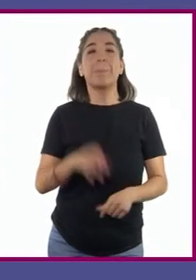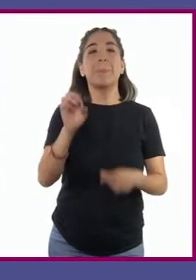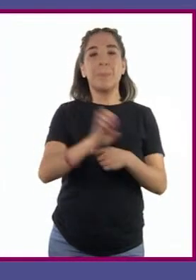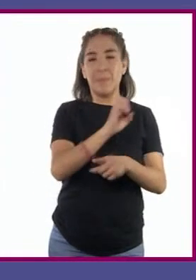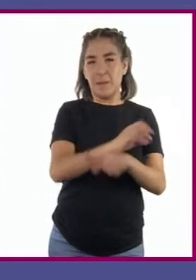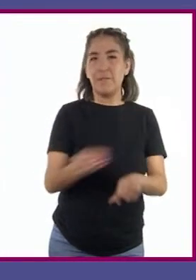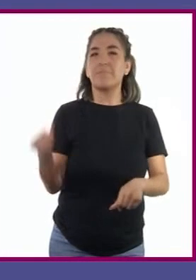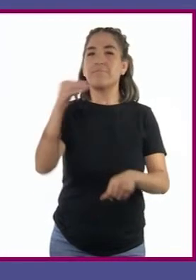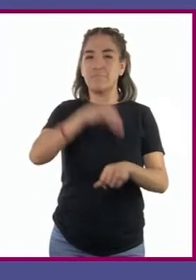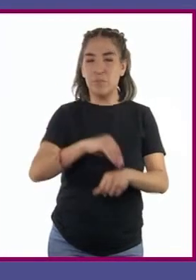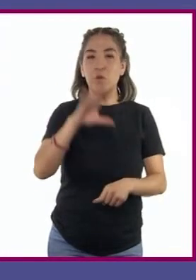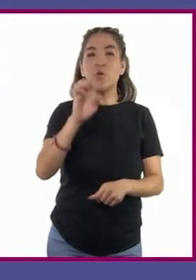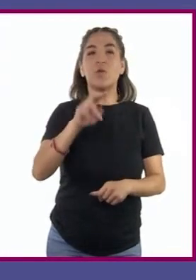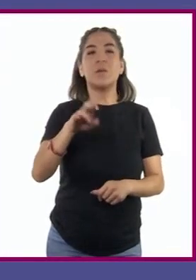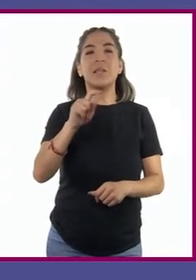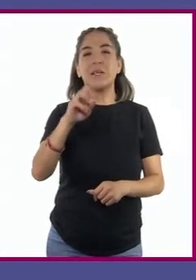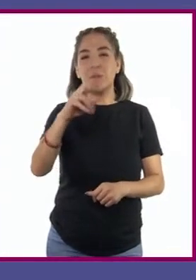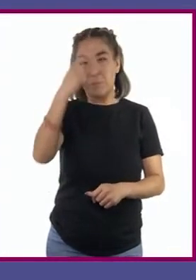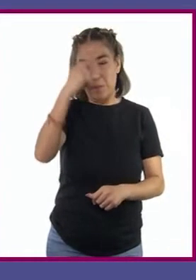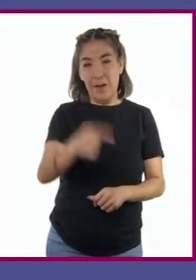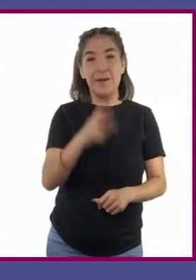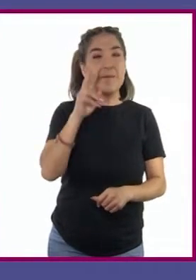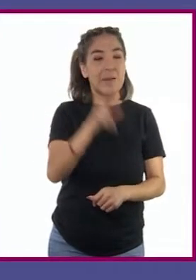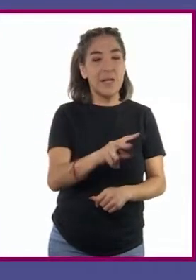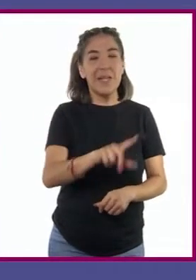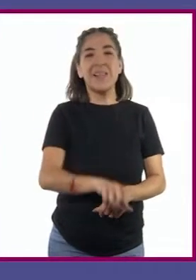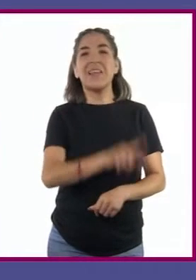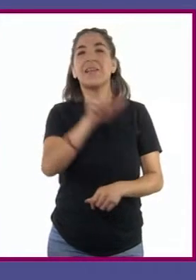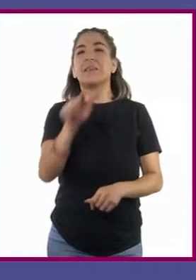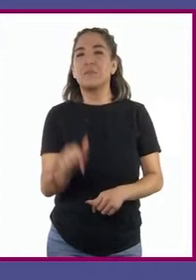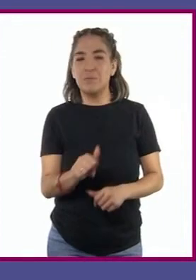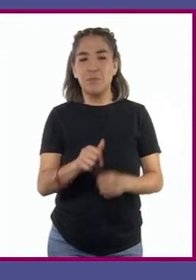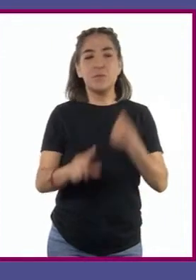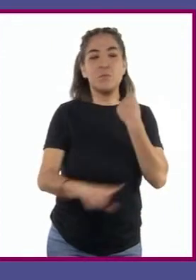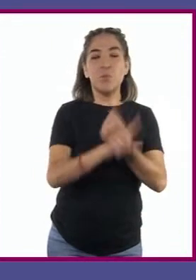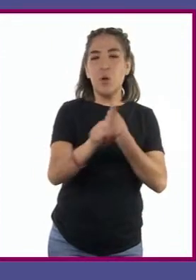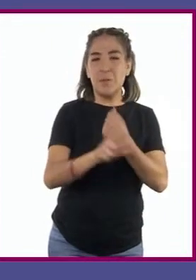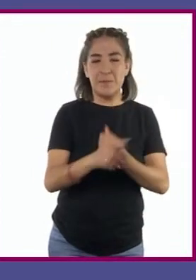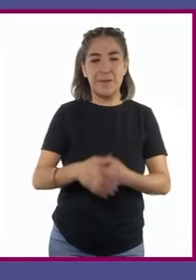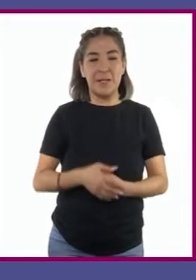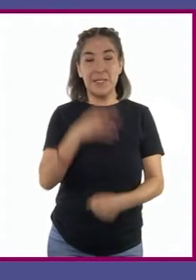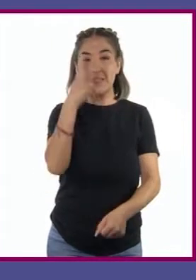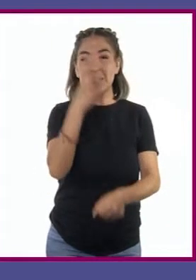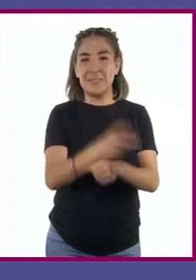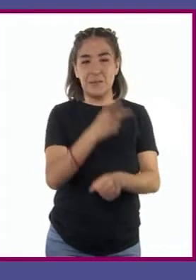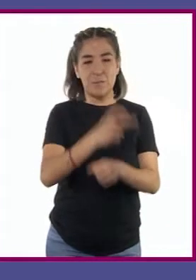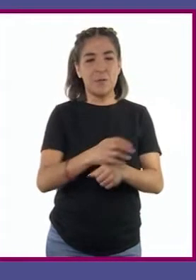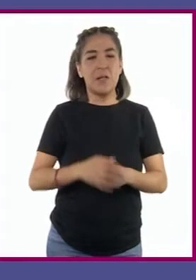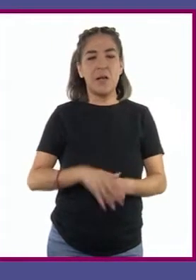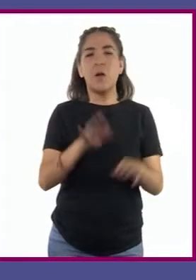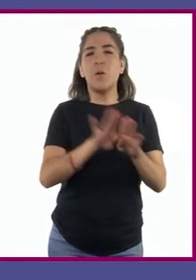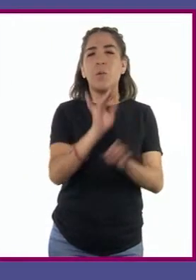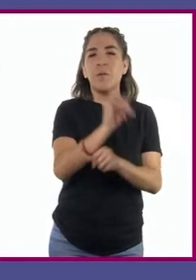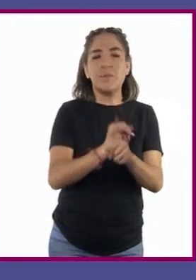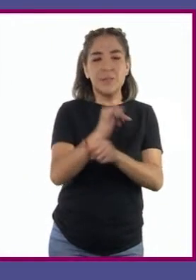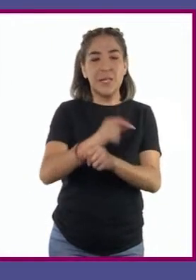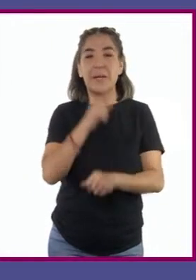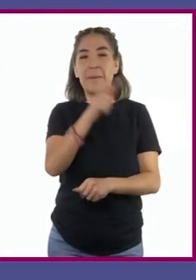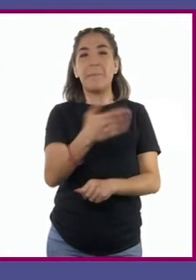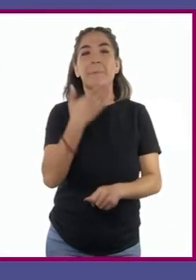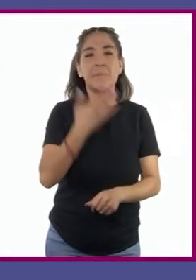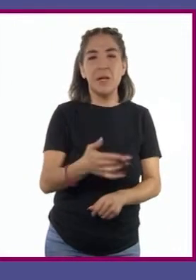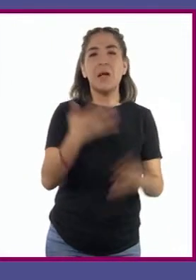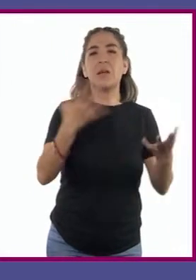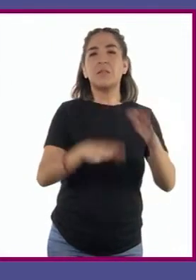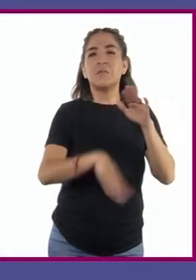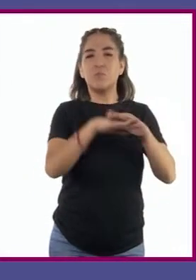coloquemos un conector que nos indique consecuencia. Segundo, investigar y gestionar si es viable el desarrollo